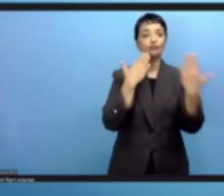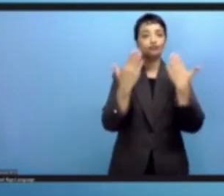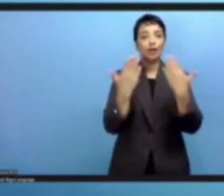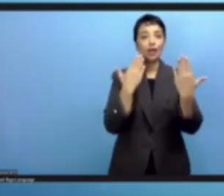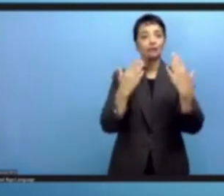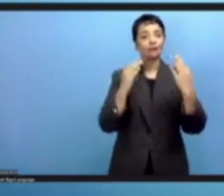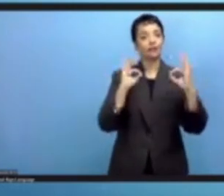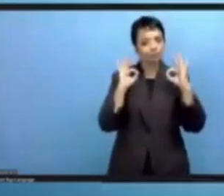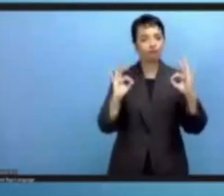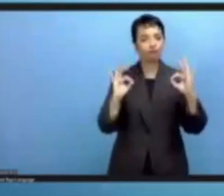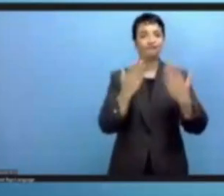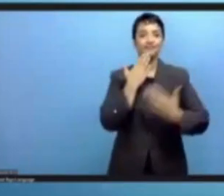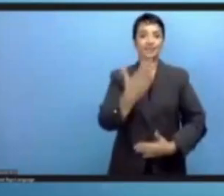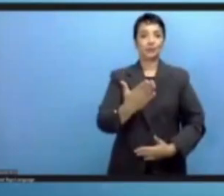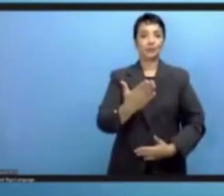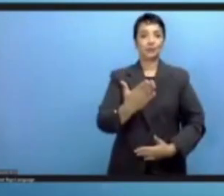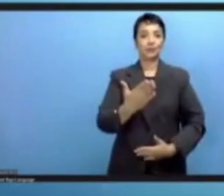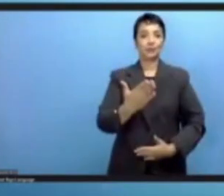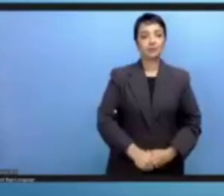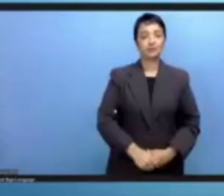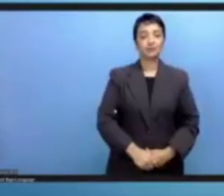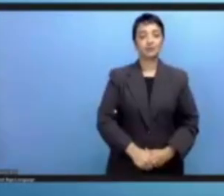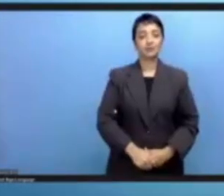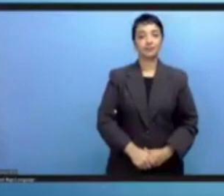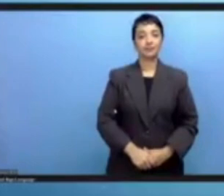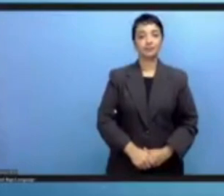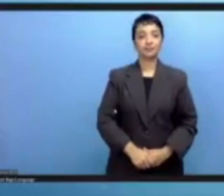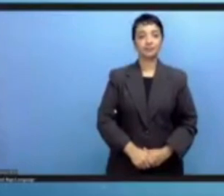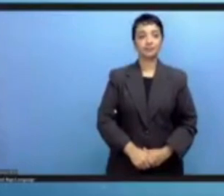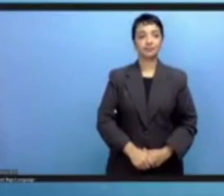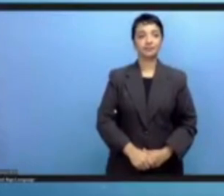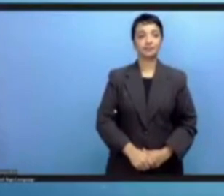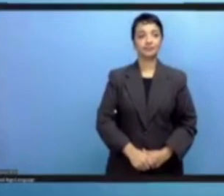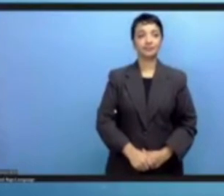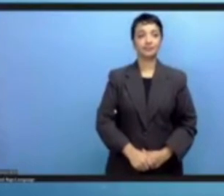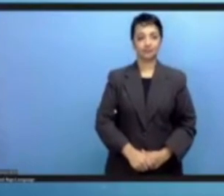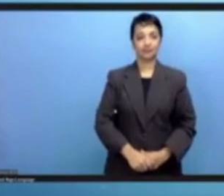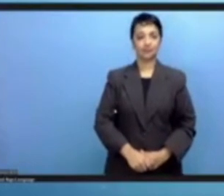desafíos clave les deseo un fructífero y jefe gracias